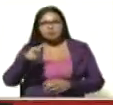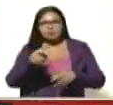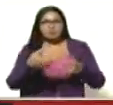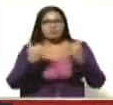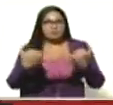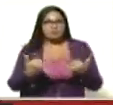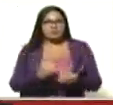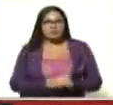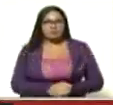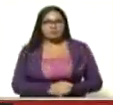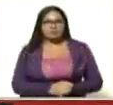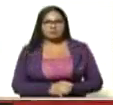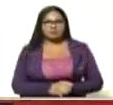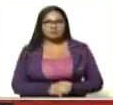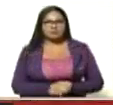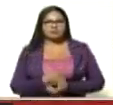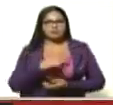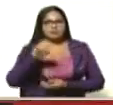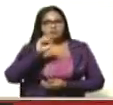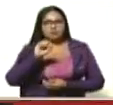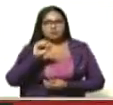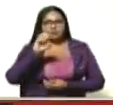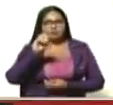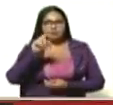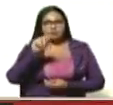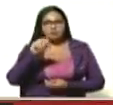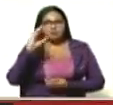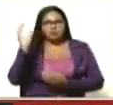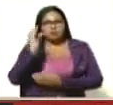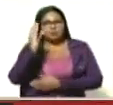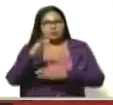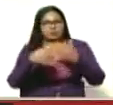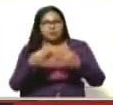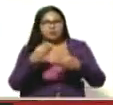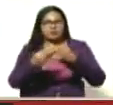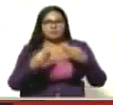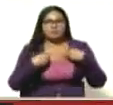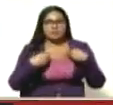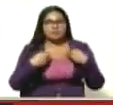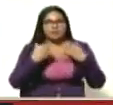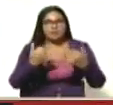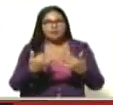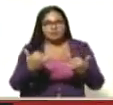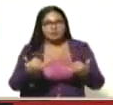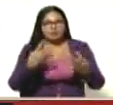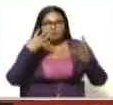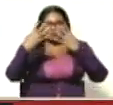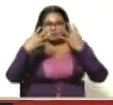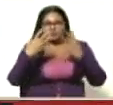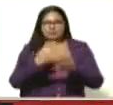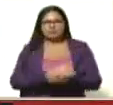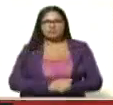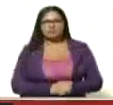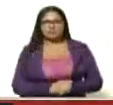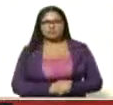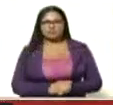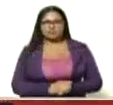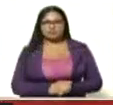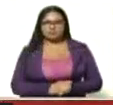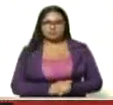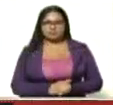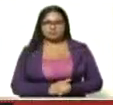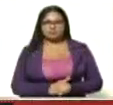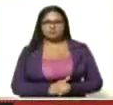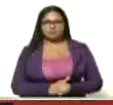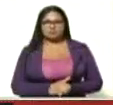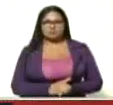caso de Lesoto, de Colombia y del resto de los países que hacen vida o que están haciendo vida en este festival? That are living in